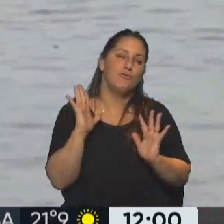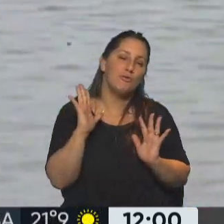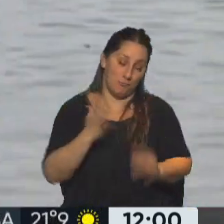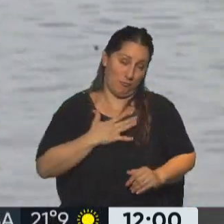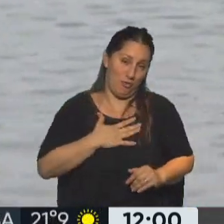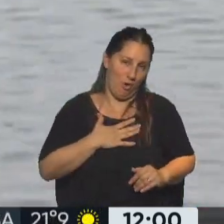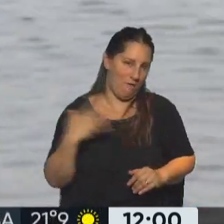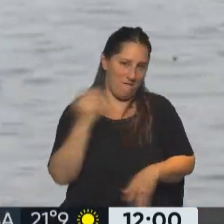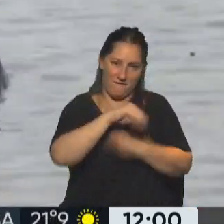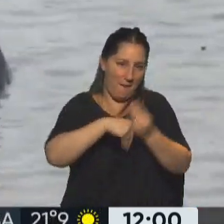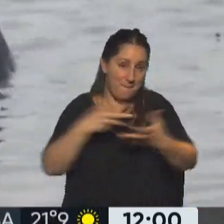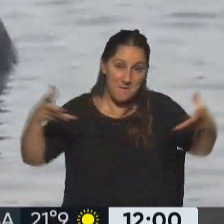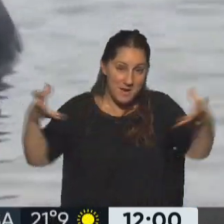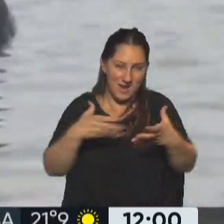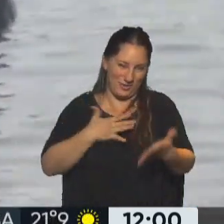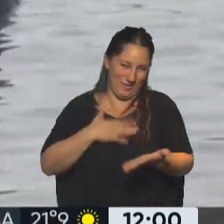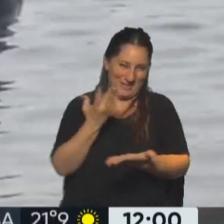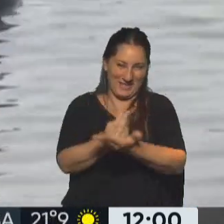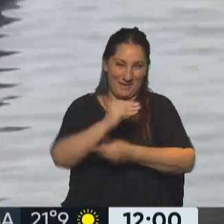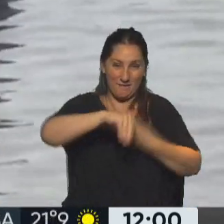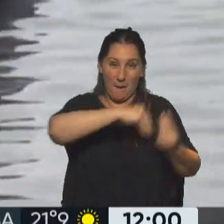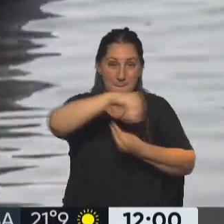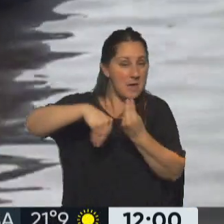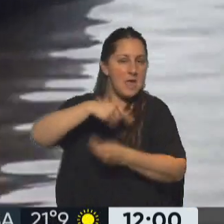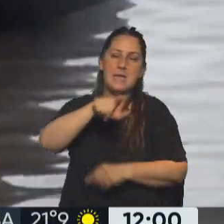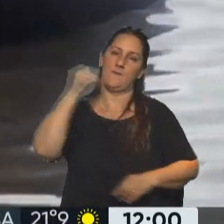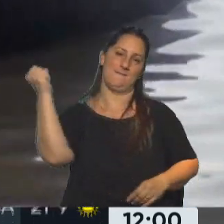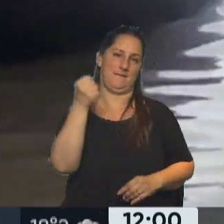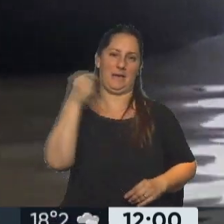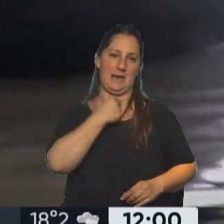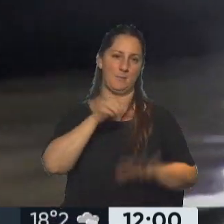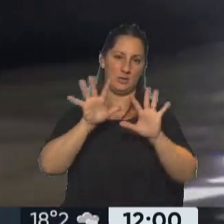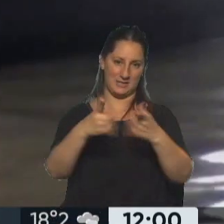parte y de todas las familias que yo represento, es lo que más queremos y lo que más necesitamos.